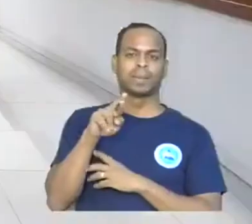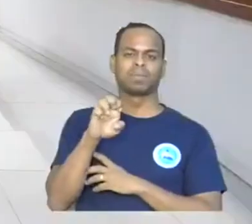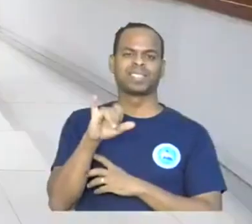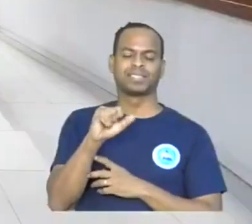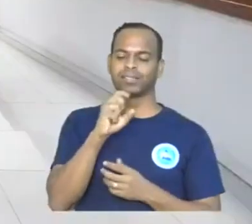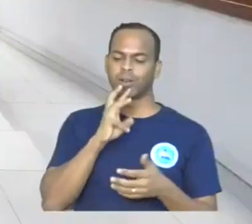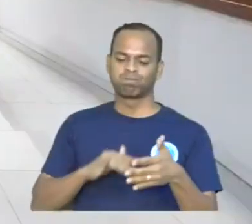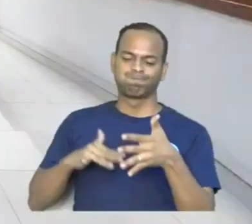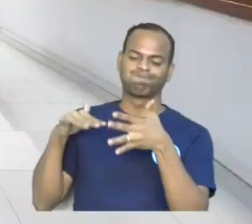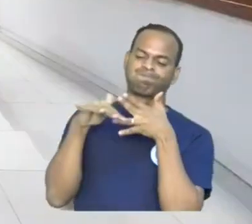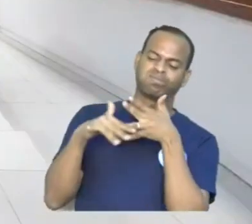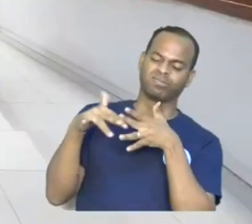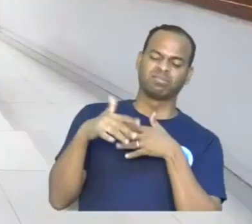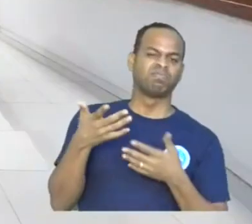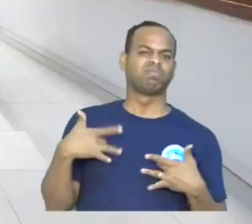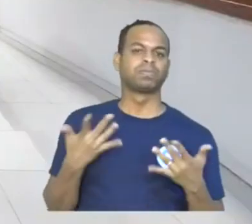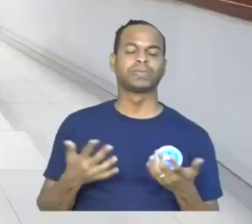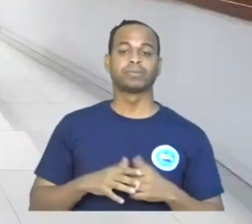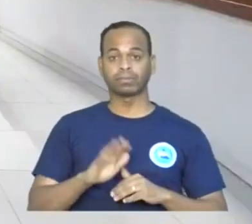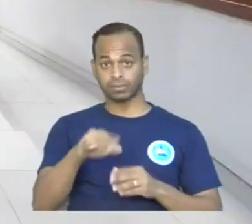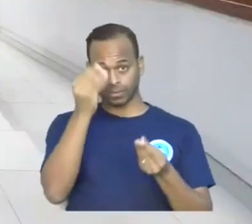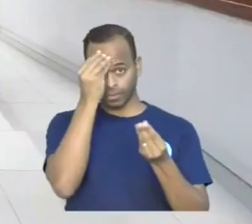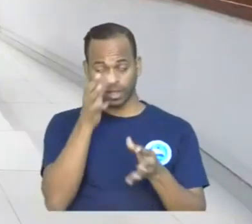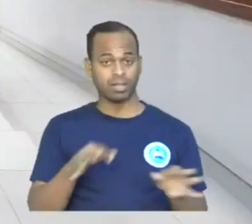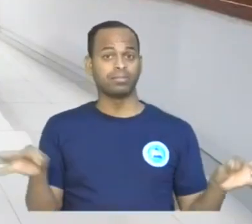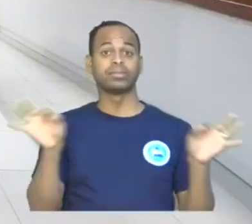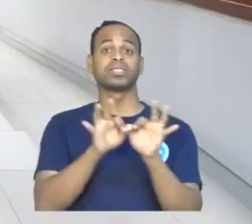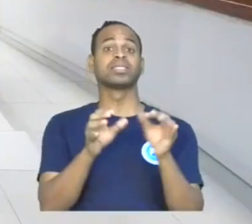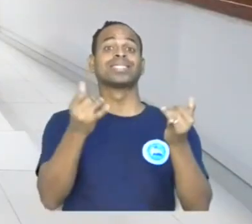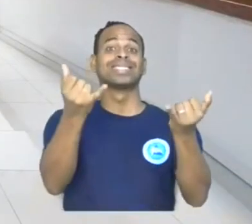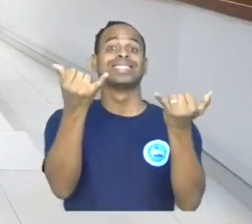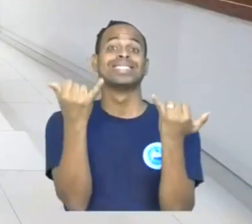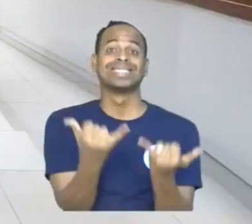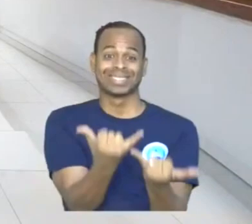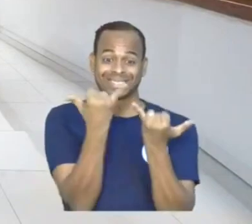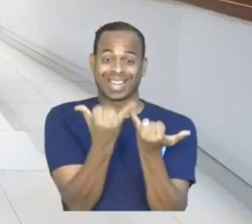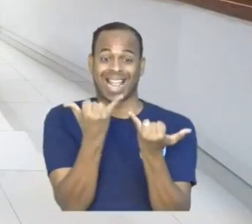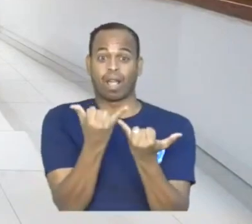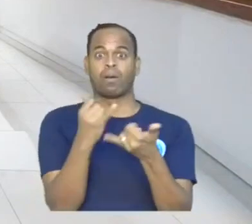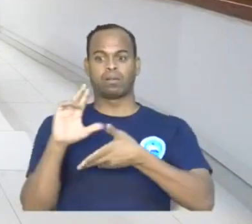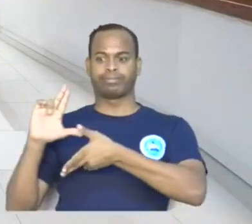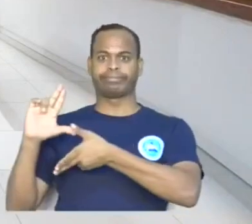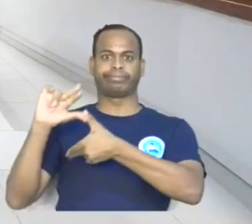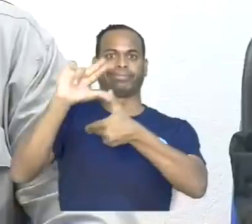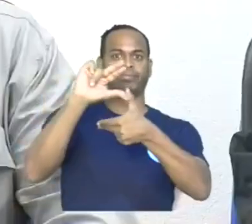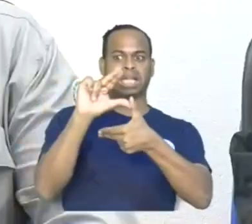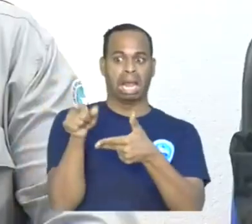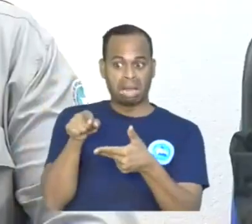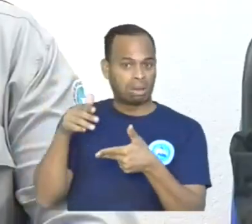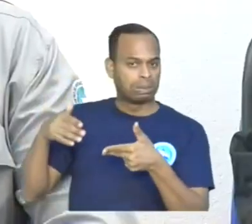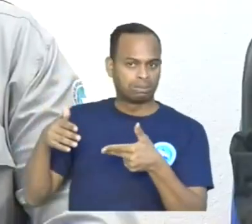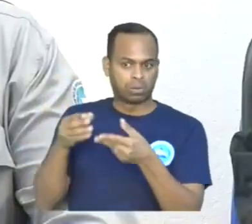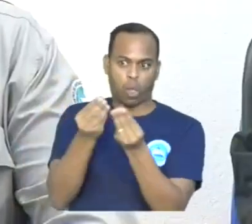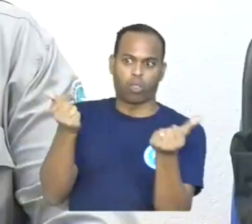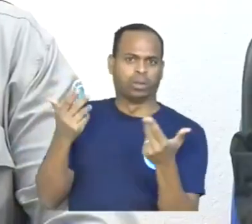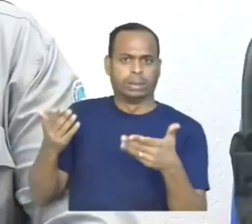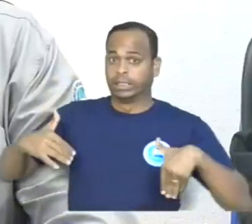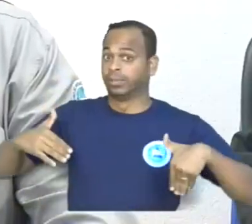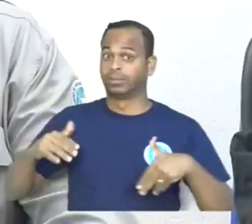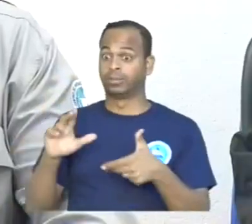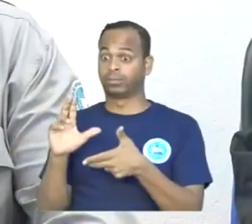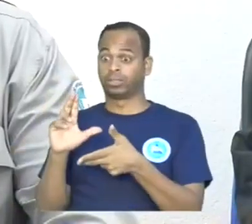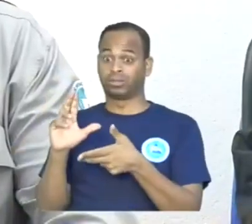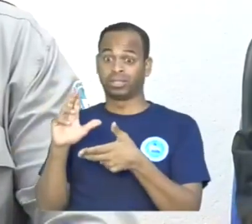es importante lo que les estoy señalando. Bueno. Estamos ahora mismo siendo impactados por el evento de esos circuitos que están